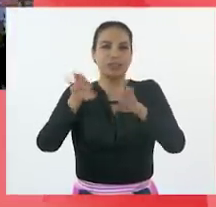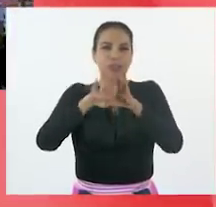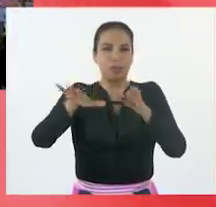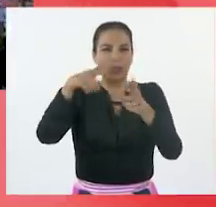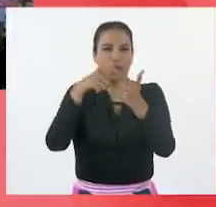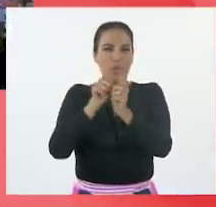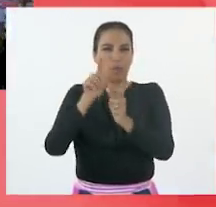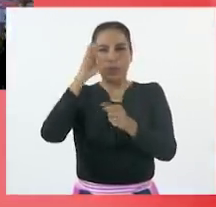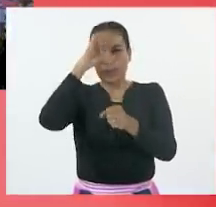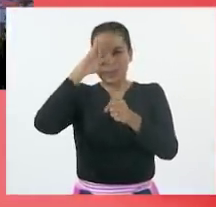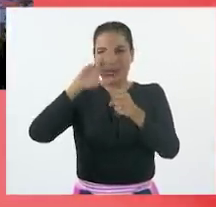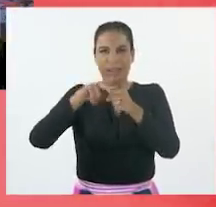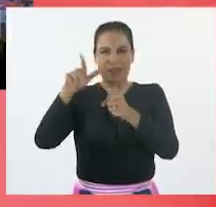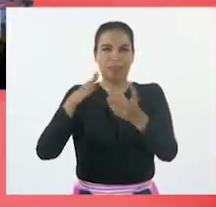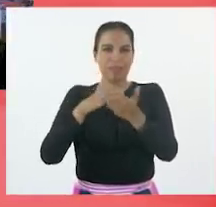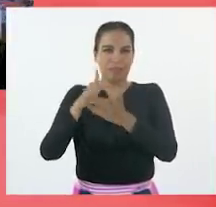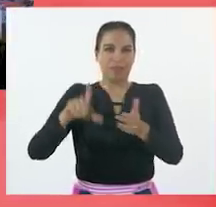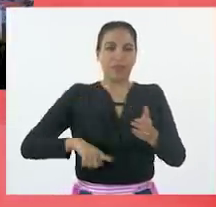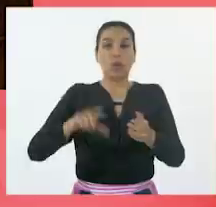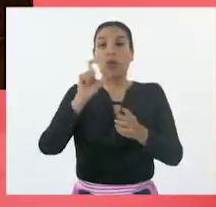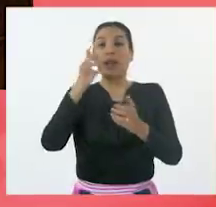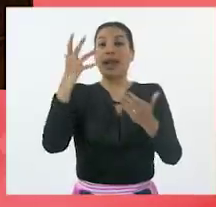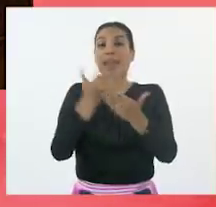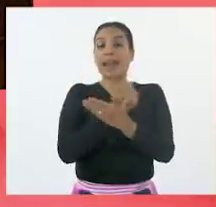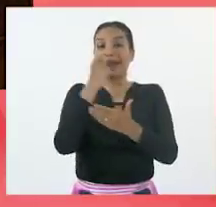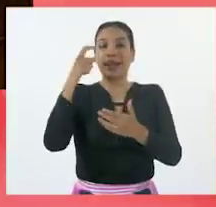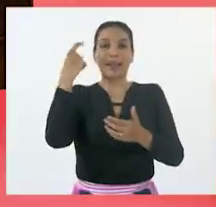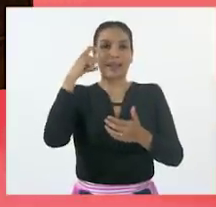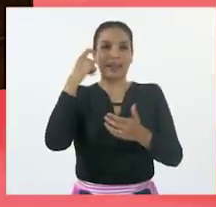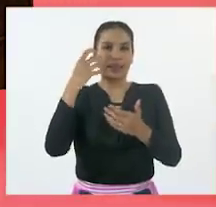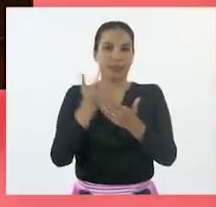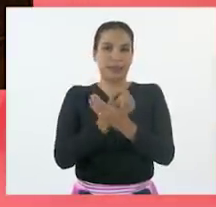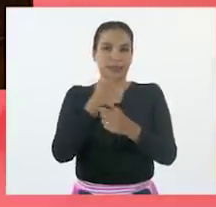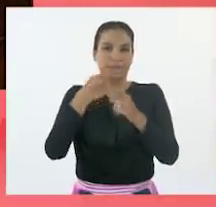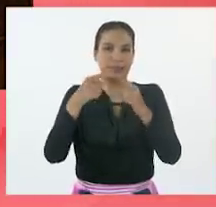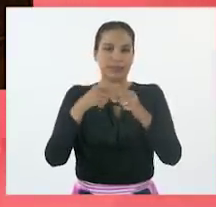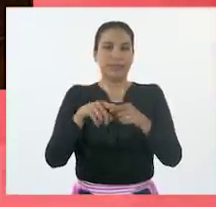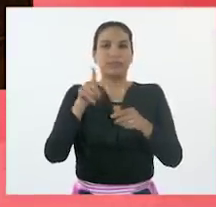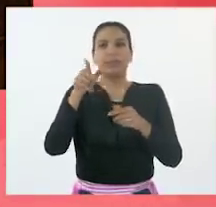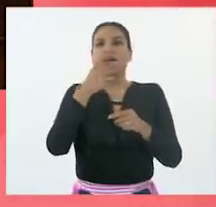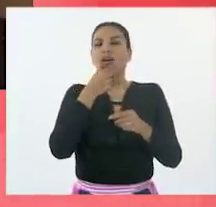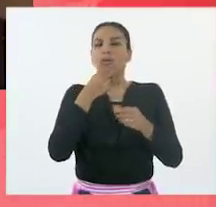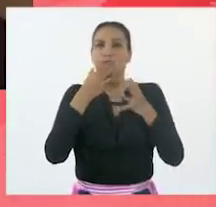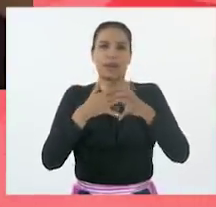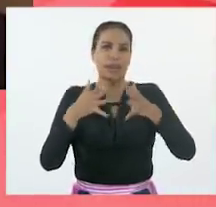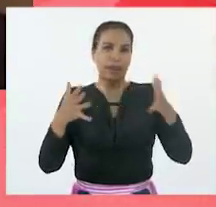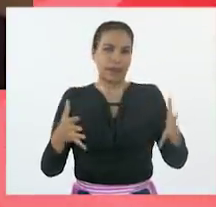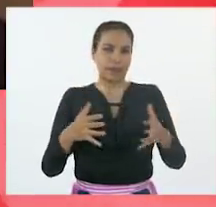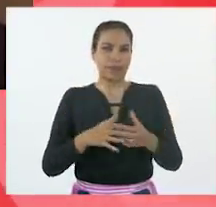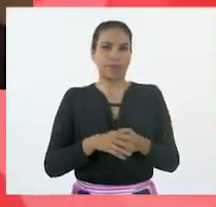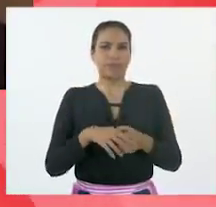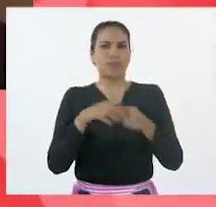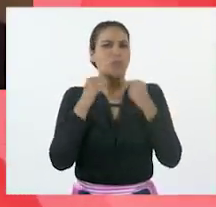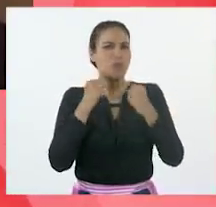Entonces, cuando gana Querétaro, era el héroe principal, era el gran hombre,